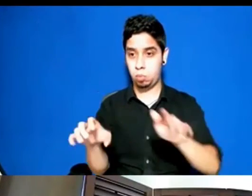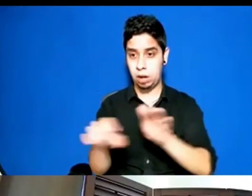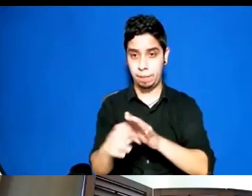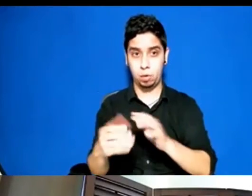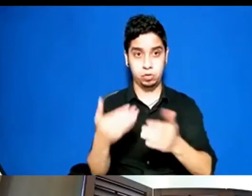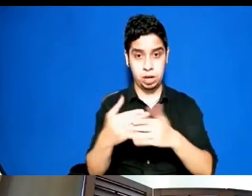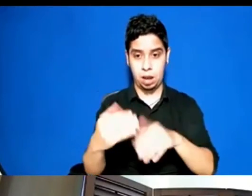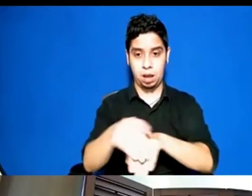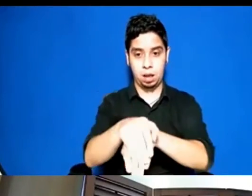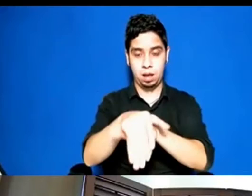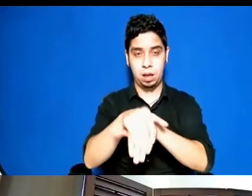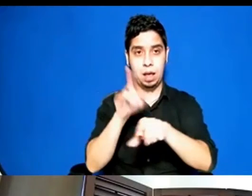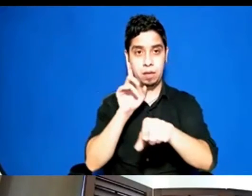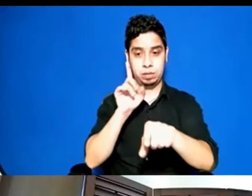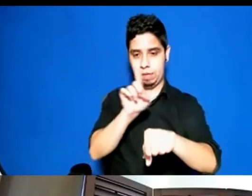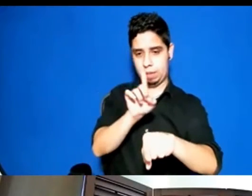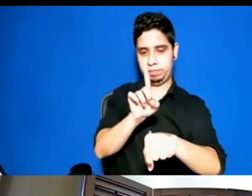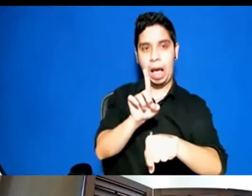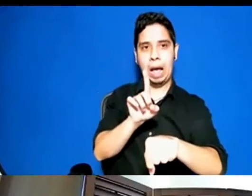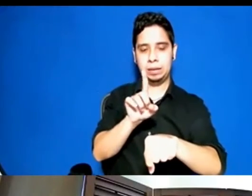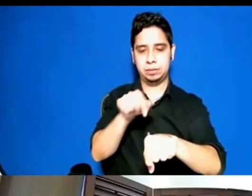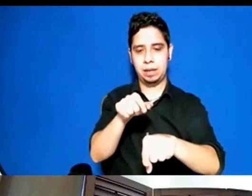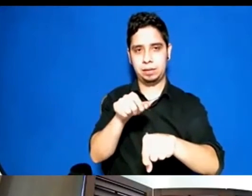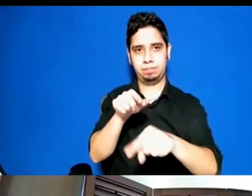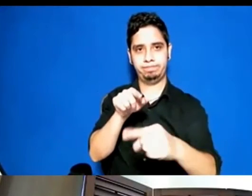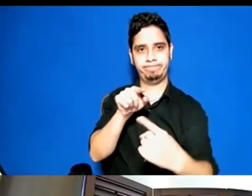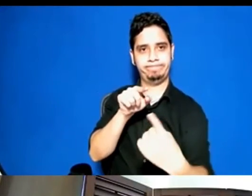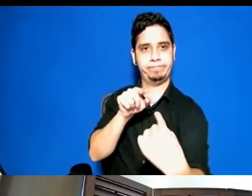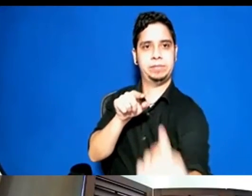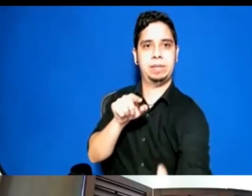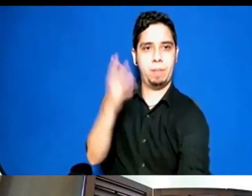quizás al otro día, y si no, aborta los huevos.